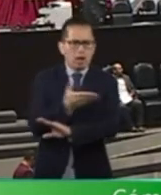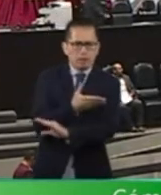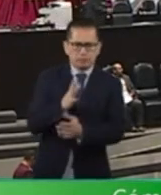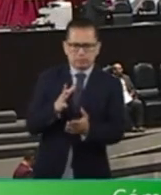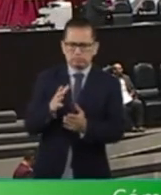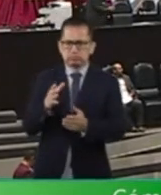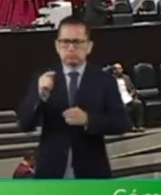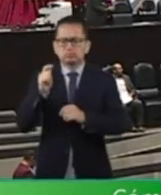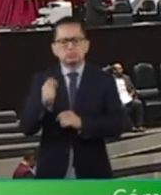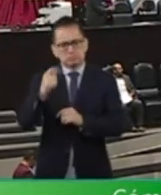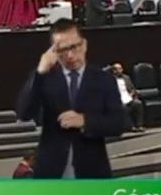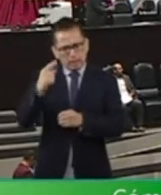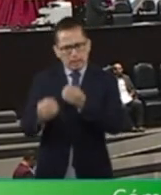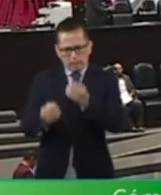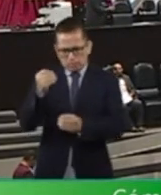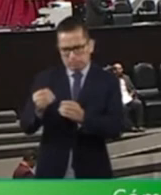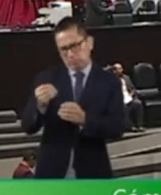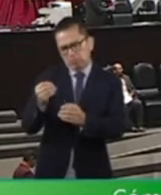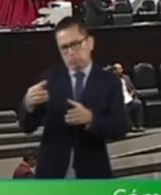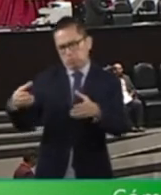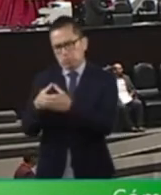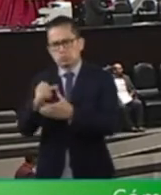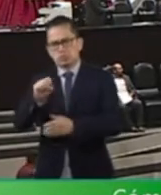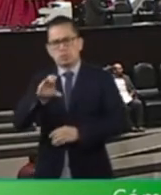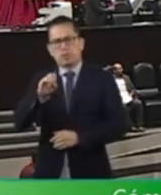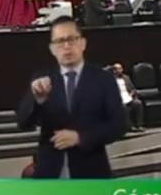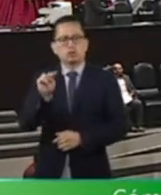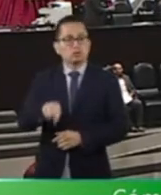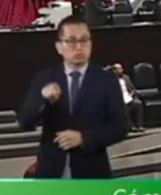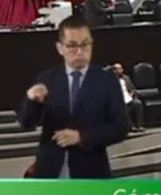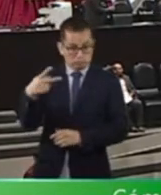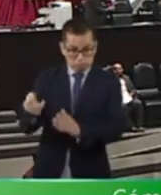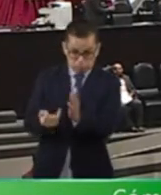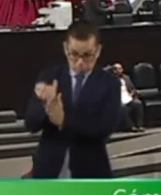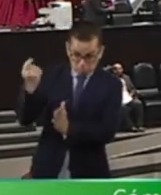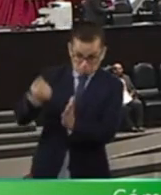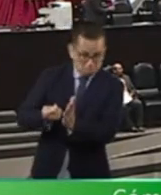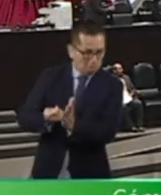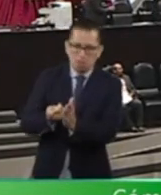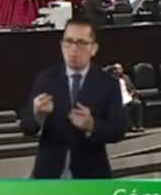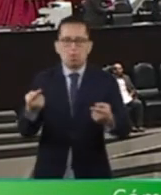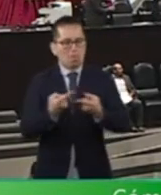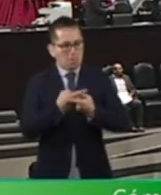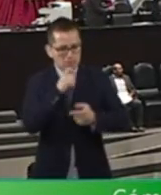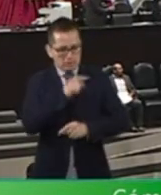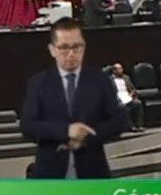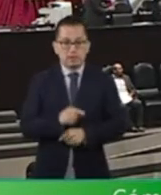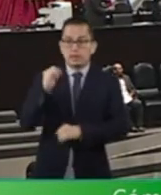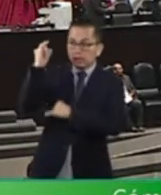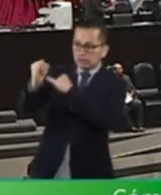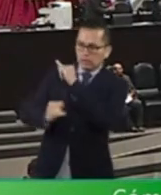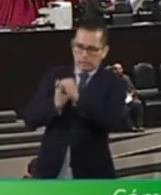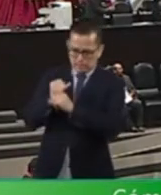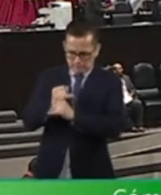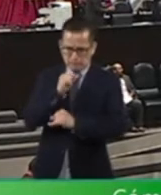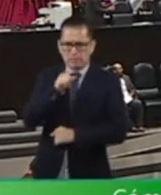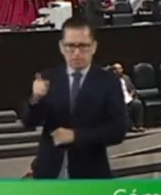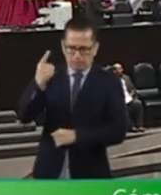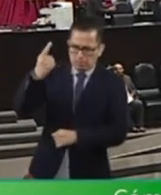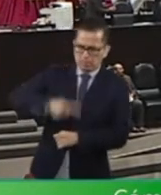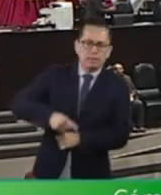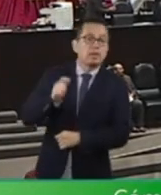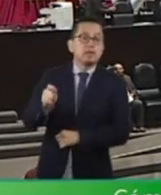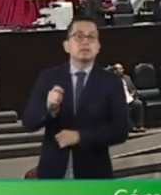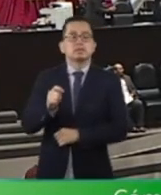la jurisprudencia de la Suprema Corte de Justicia de la Nación y de organismos internacionales, como lo es el caso de la